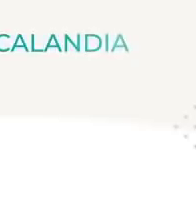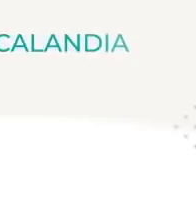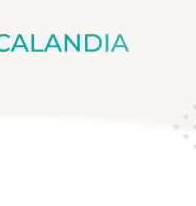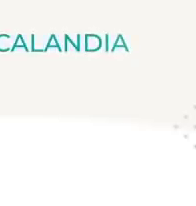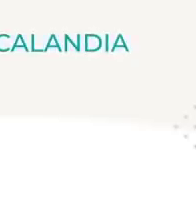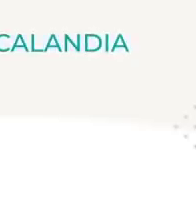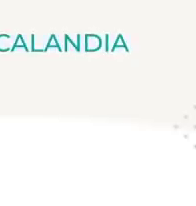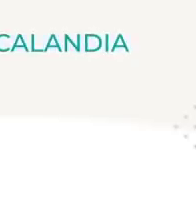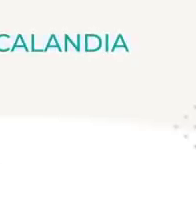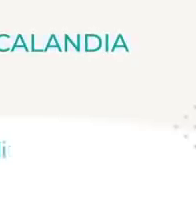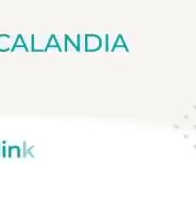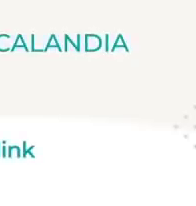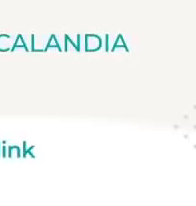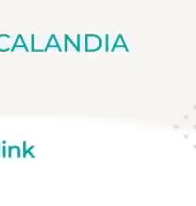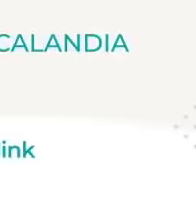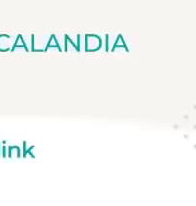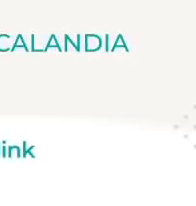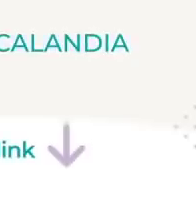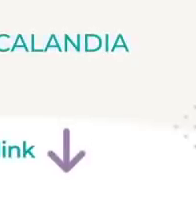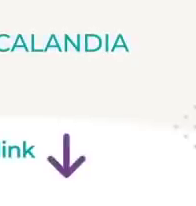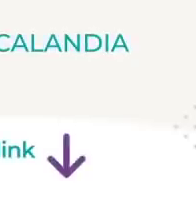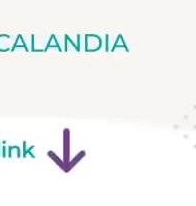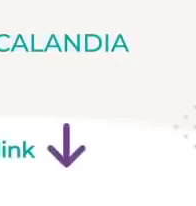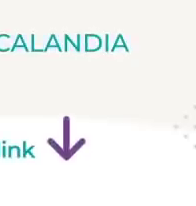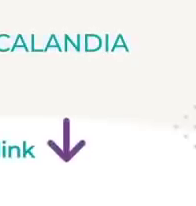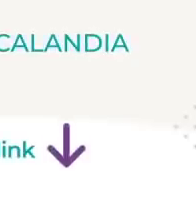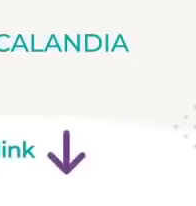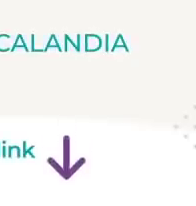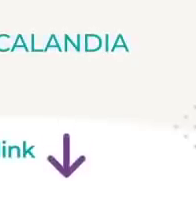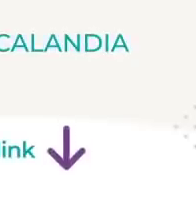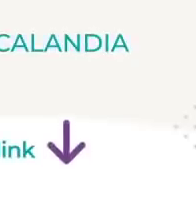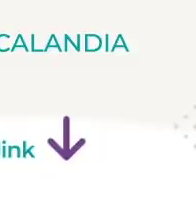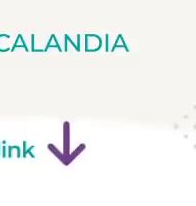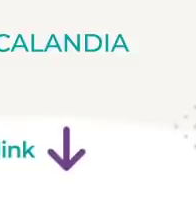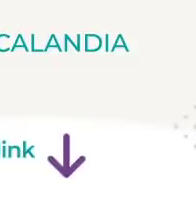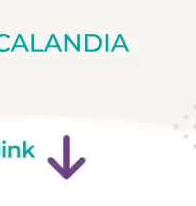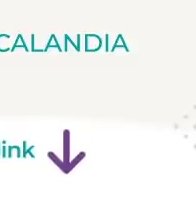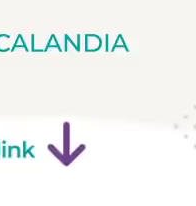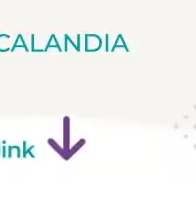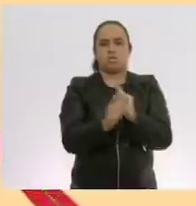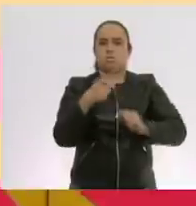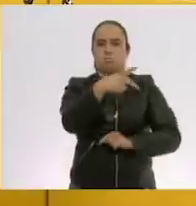Para ver este video, encuentra el link aquí abajo en la descripción.